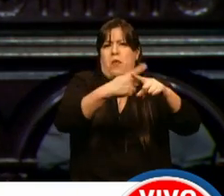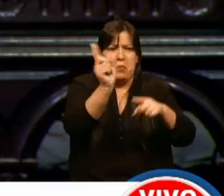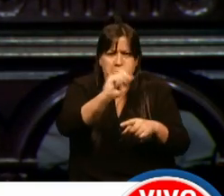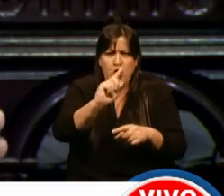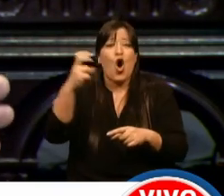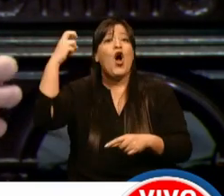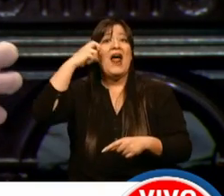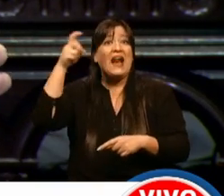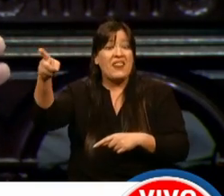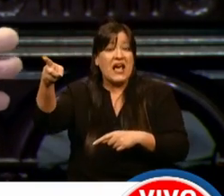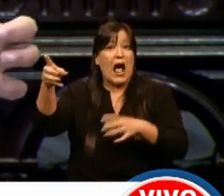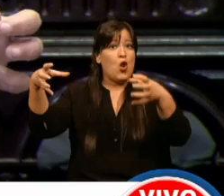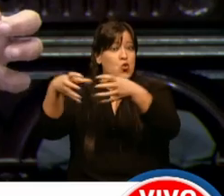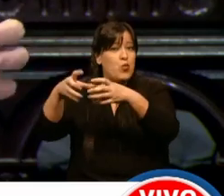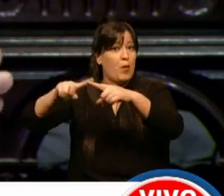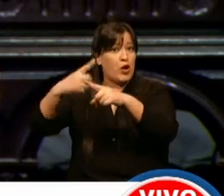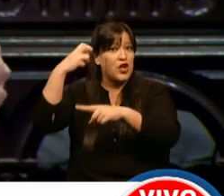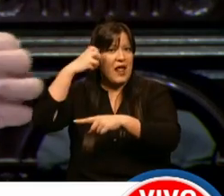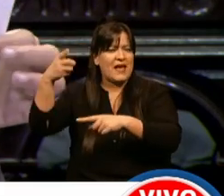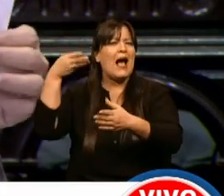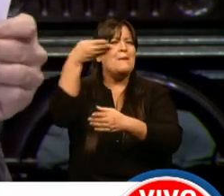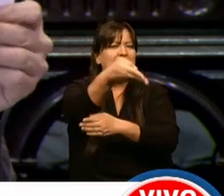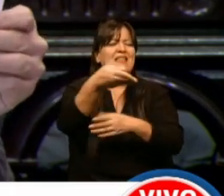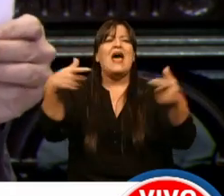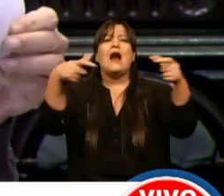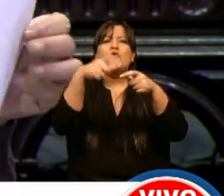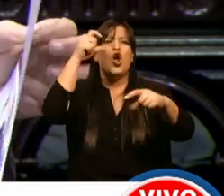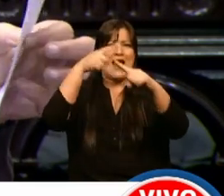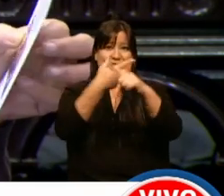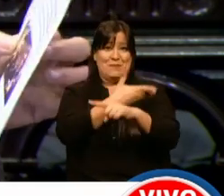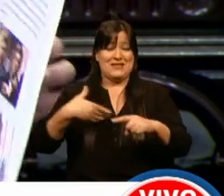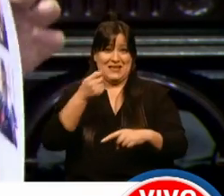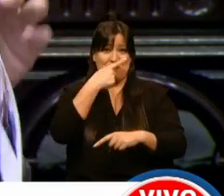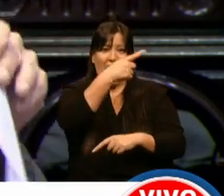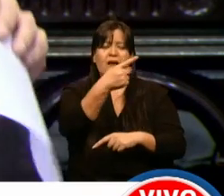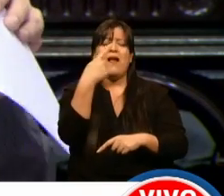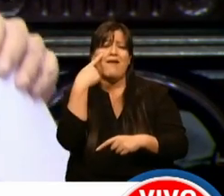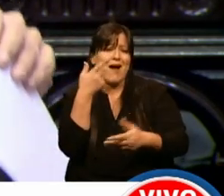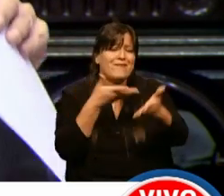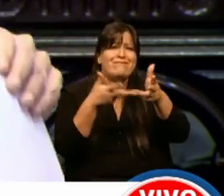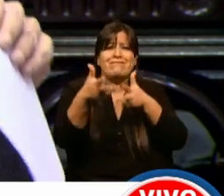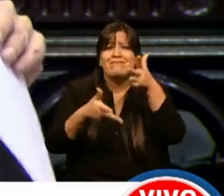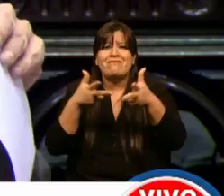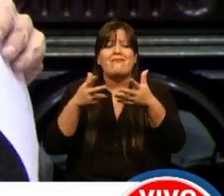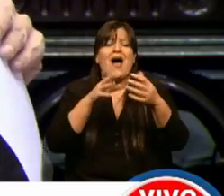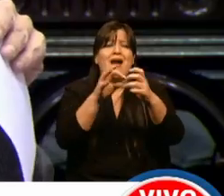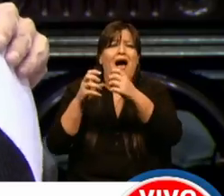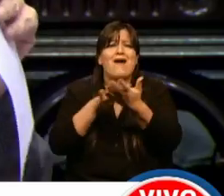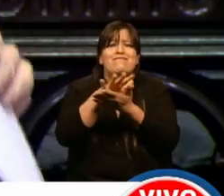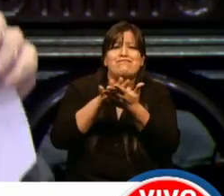le pide una reunión al ex presidente para tratar de morigerar